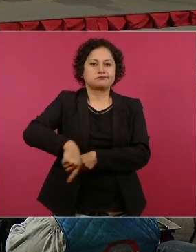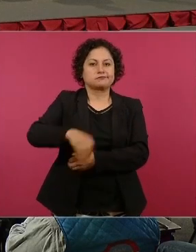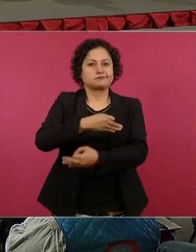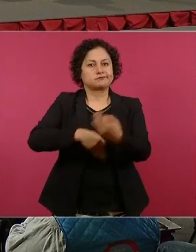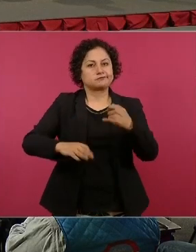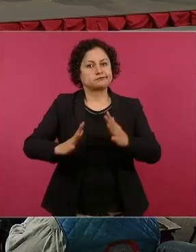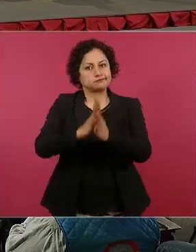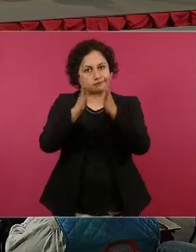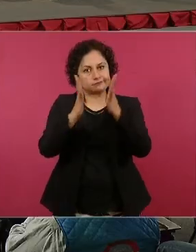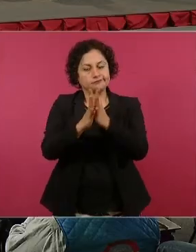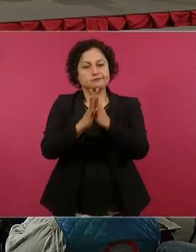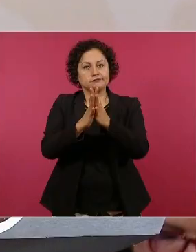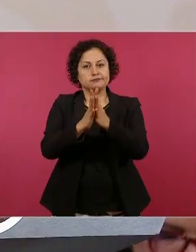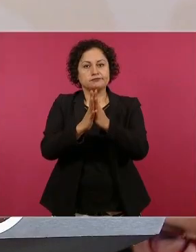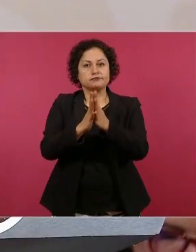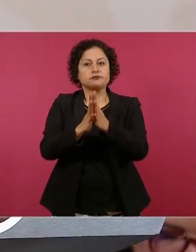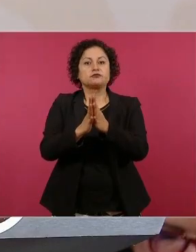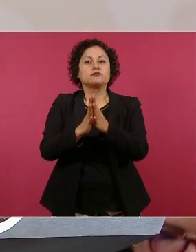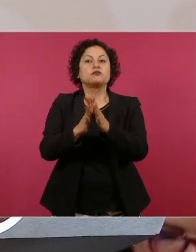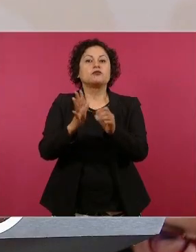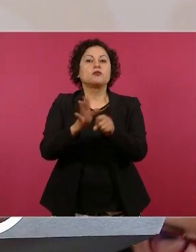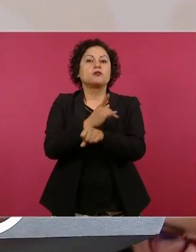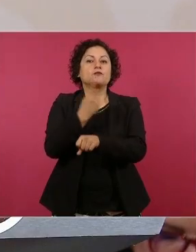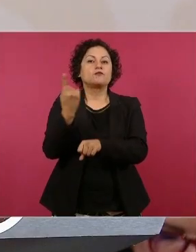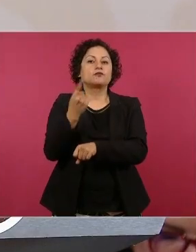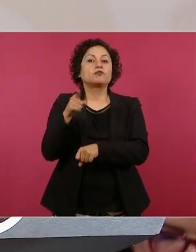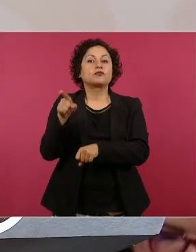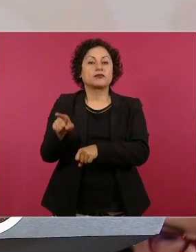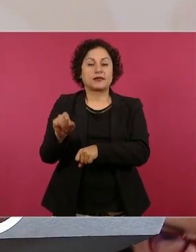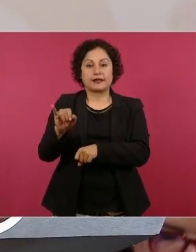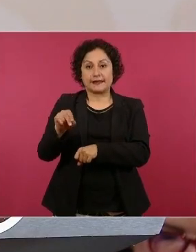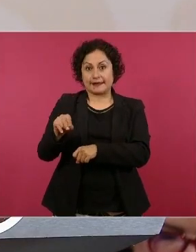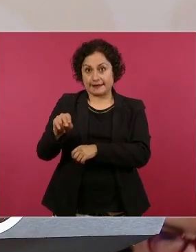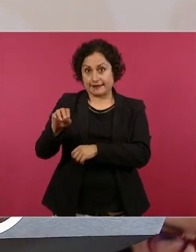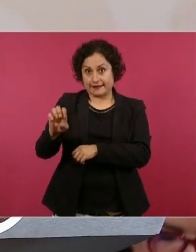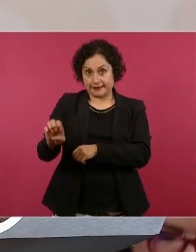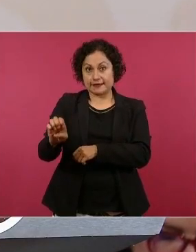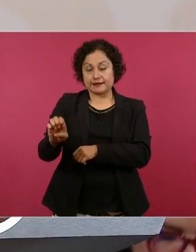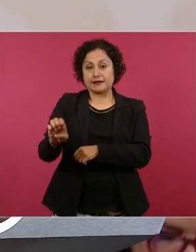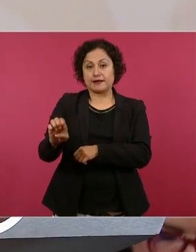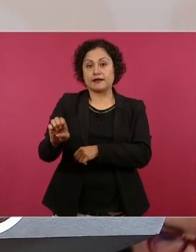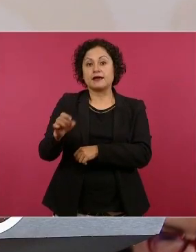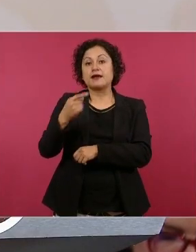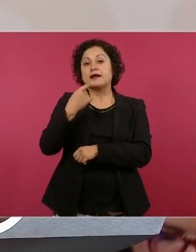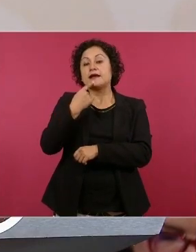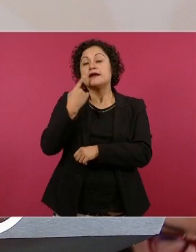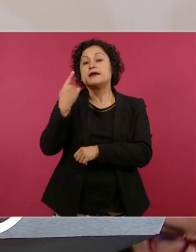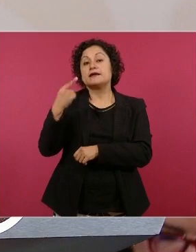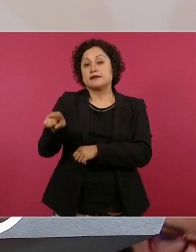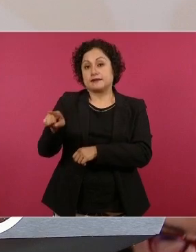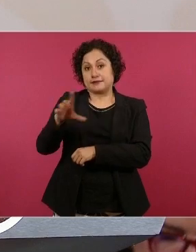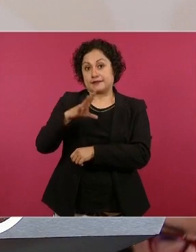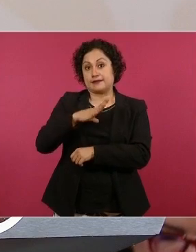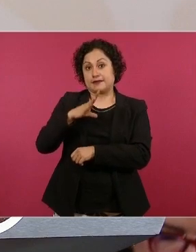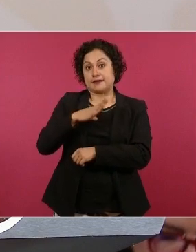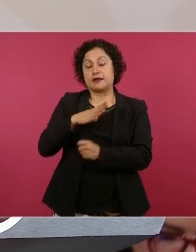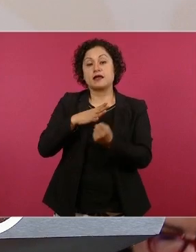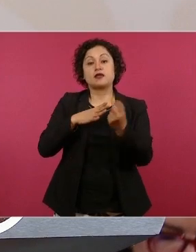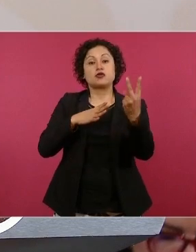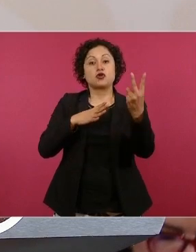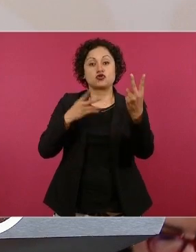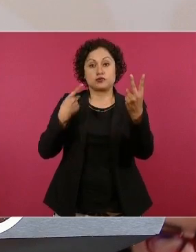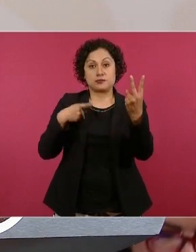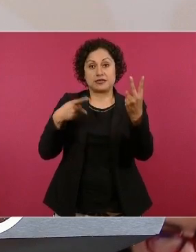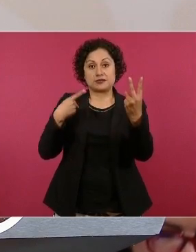la inconformidad ante el Instituto Electoral de 2 personas privadas de la libertad